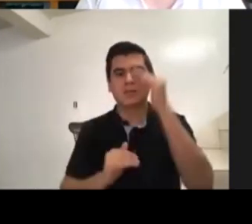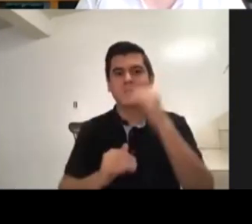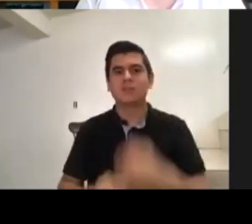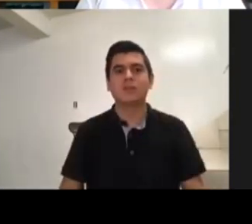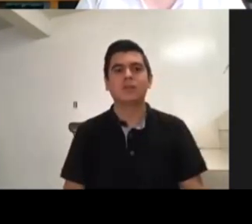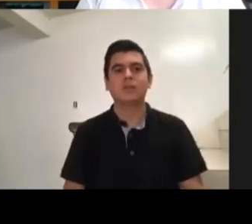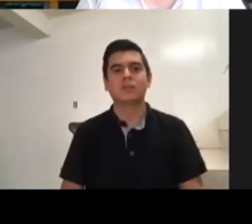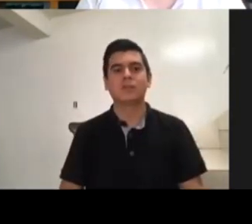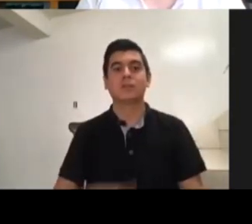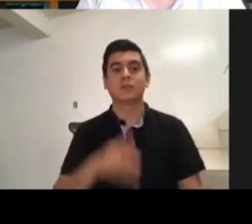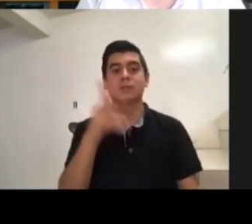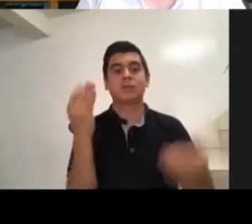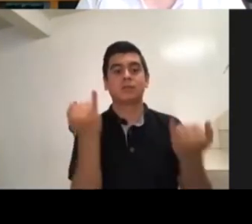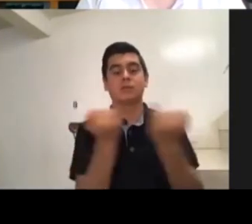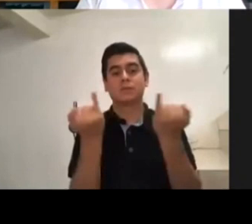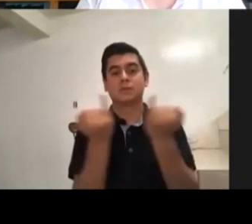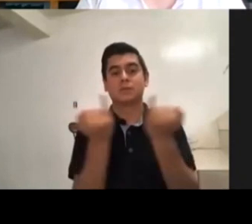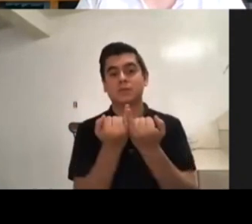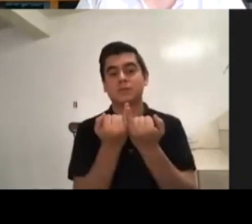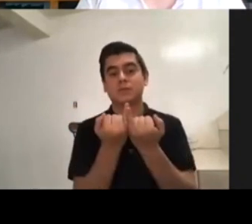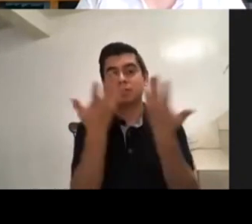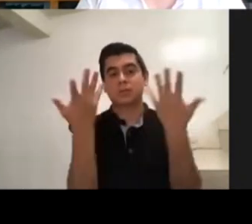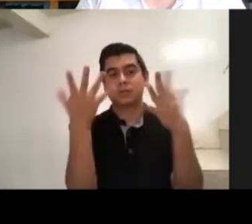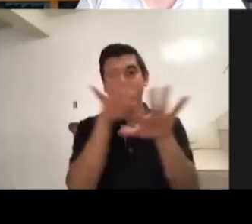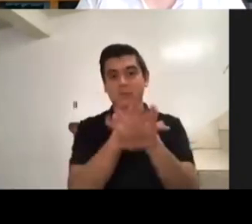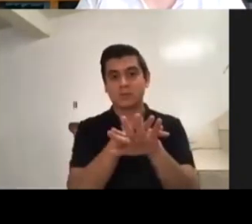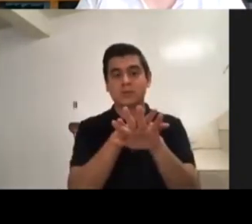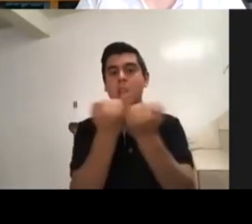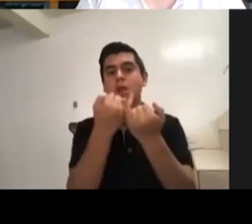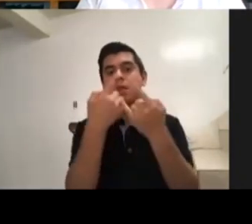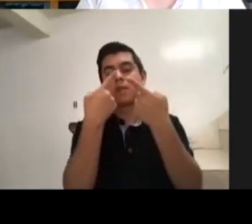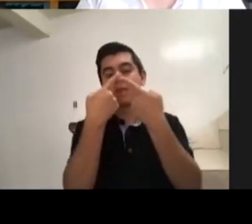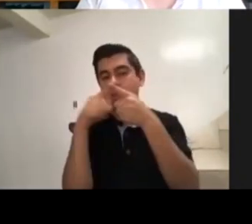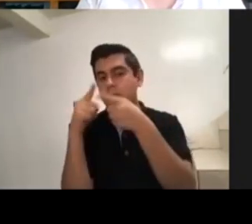la relación entre inclusión y diversidad.